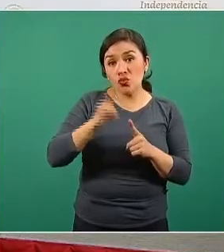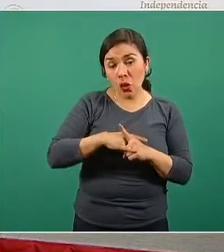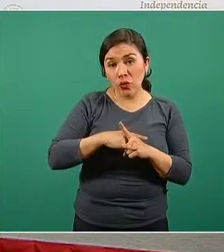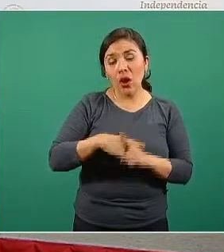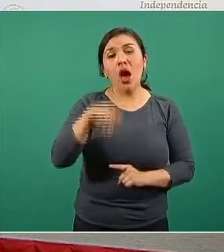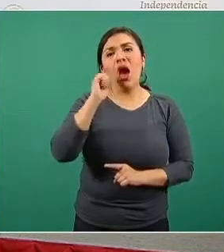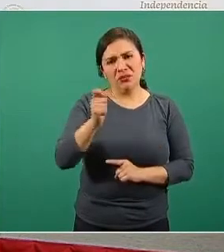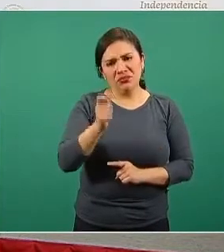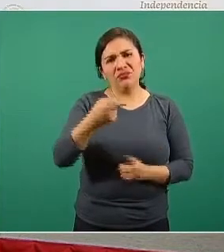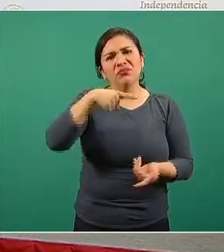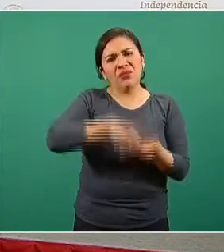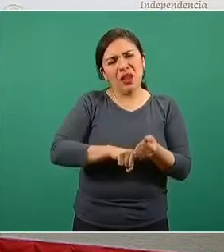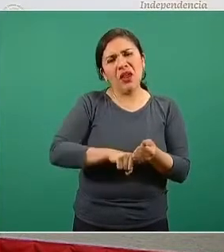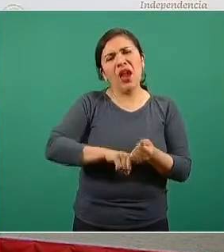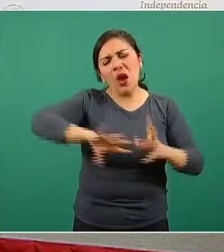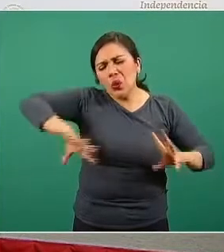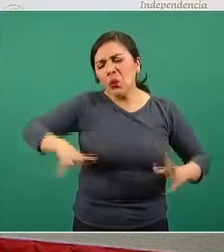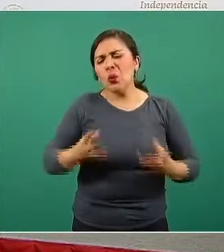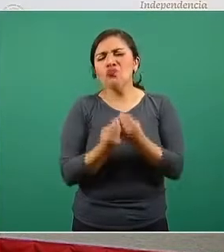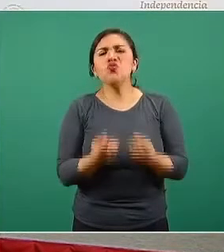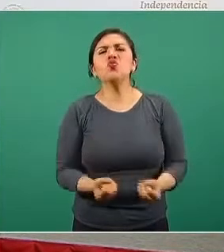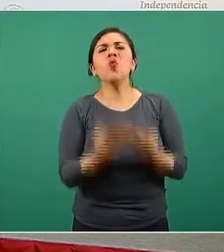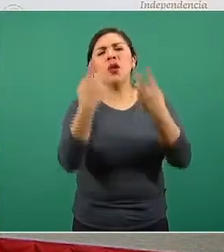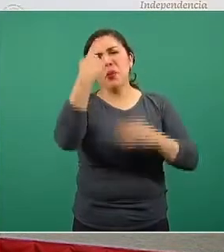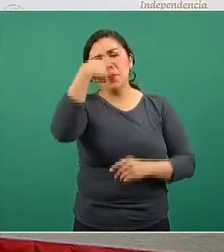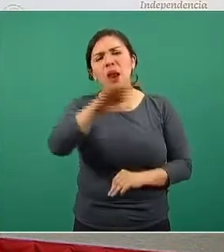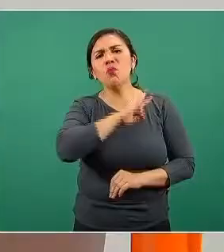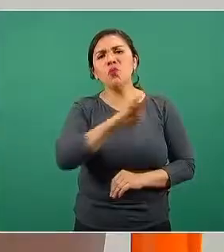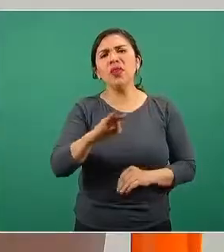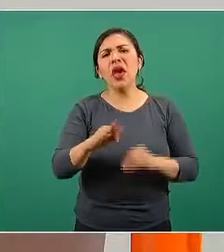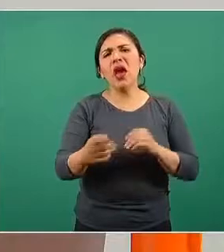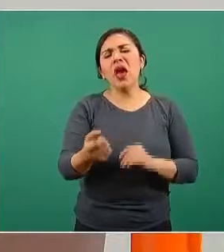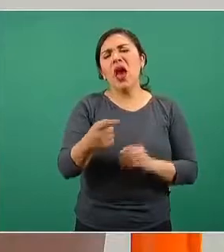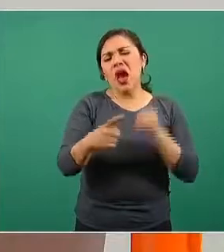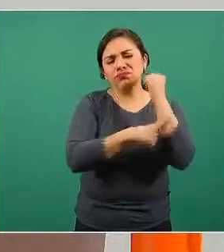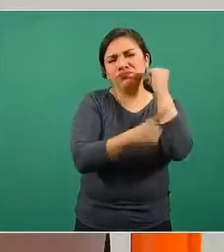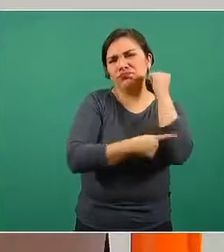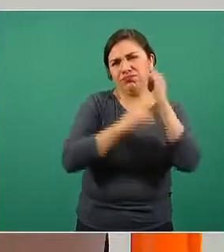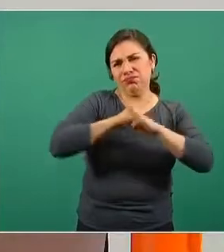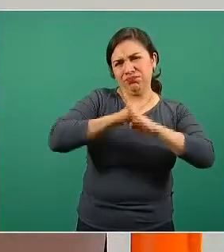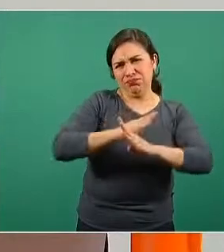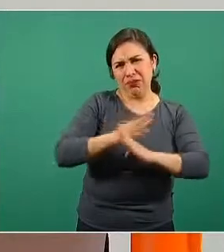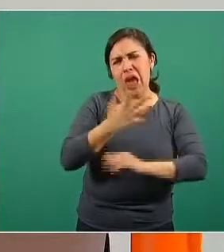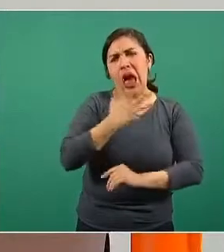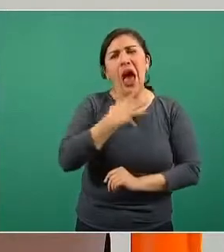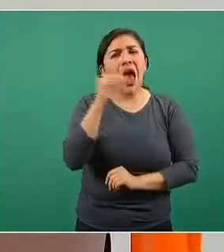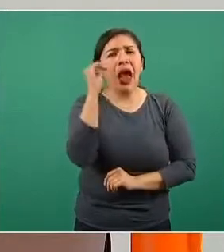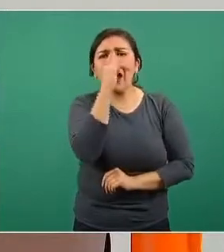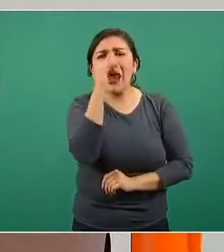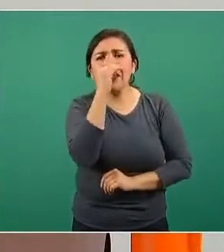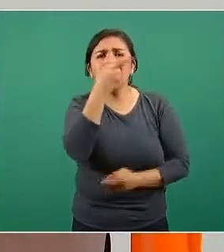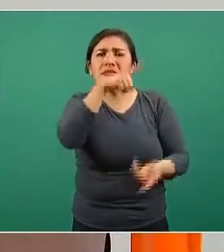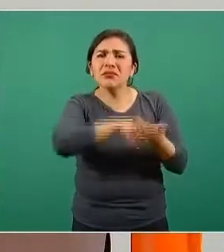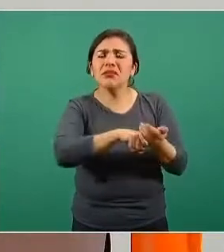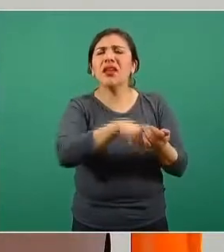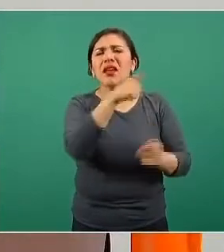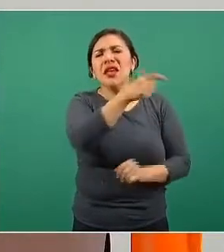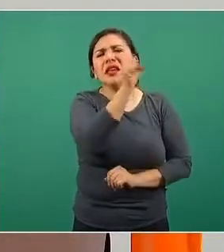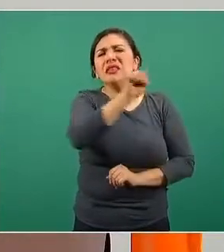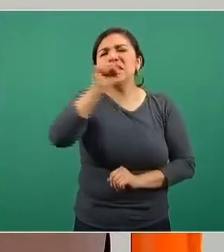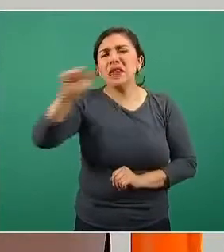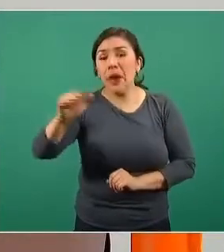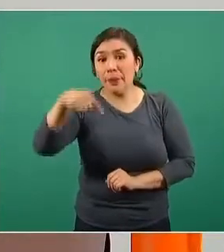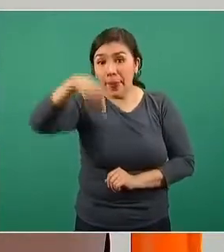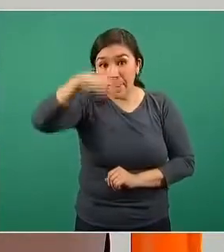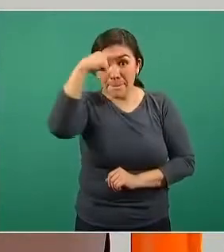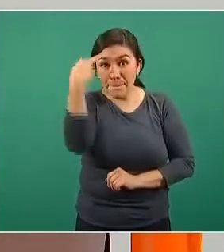de una gama de métodos anticonceptivos que tenemos disponibles en los servicios de salud de forma gratuita. Y aquí quiero resaltar que